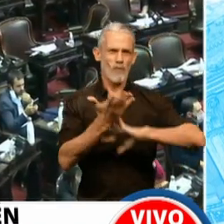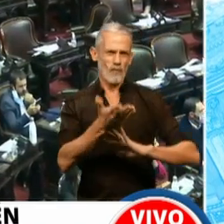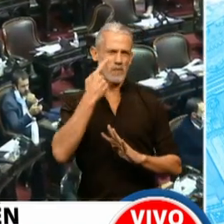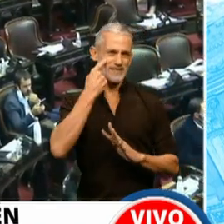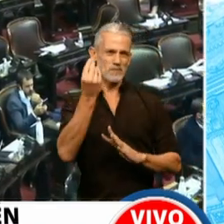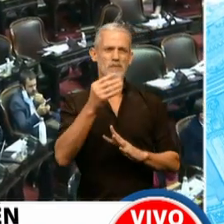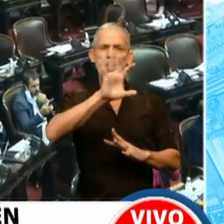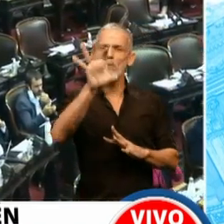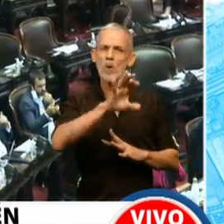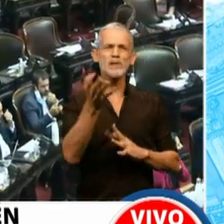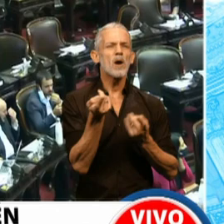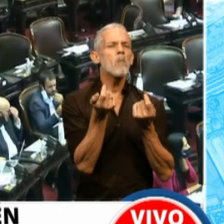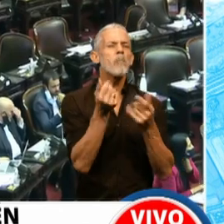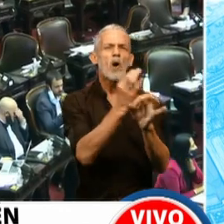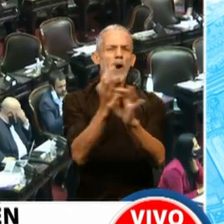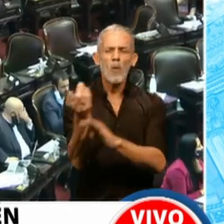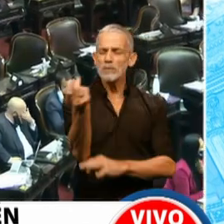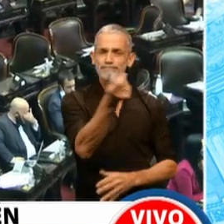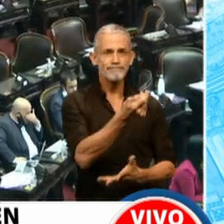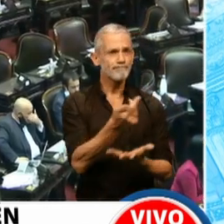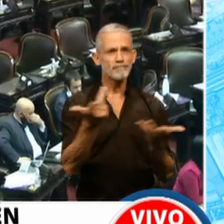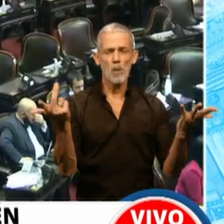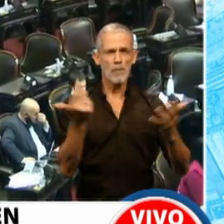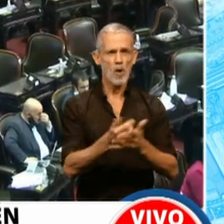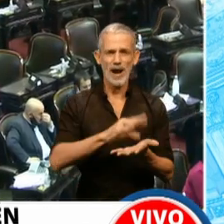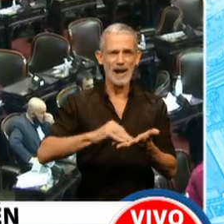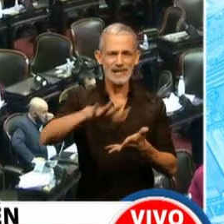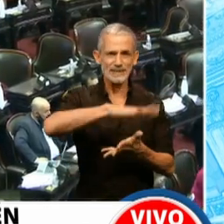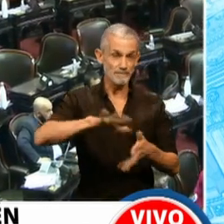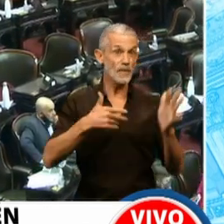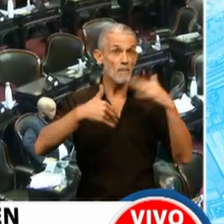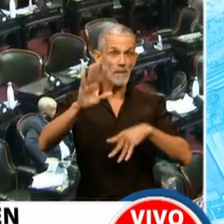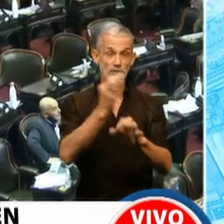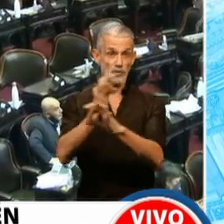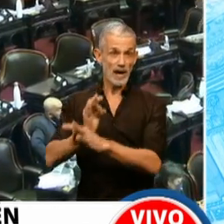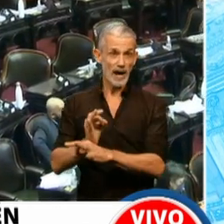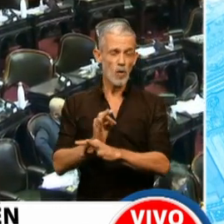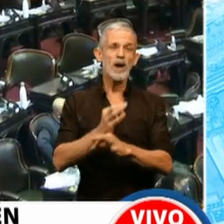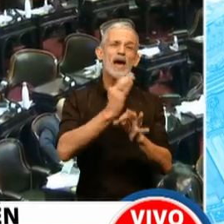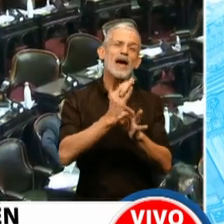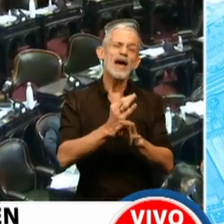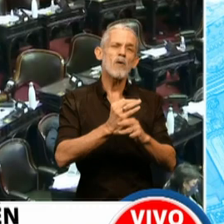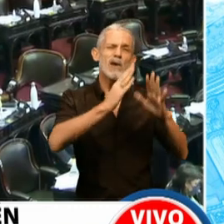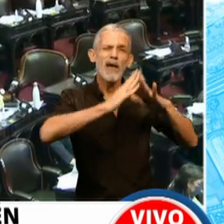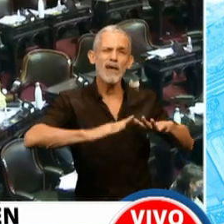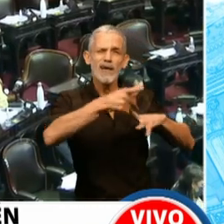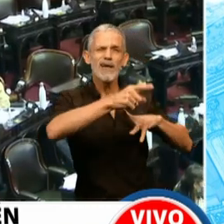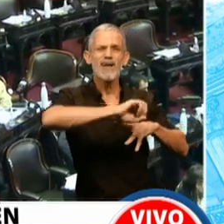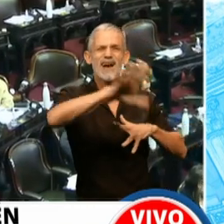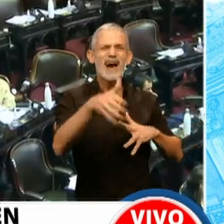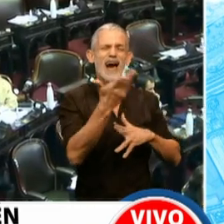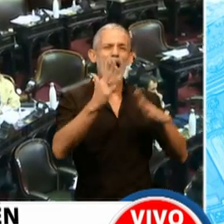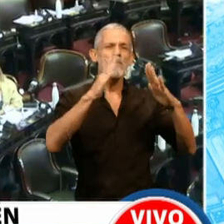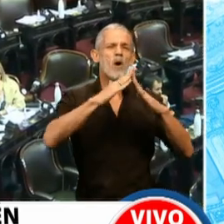son escasas las escuelas en nuestro territorio y la mayoría de ellas son escuelas ranchos no hay